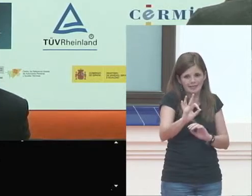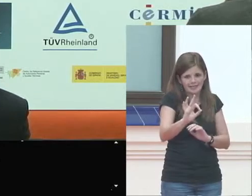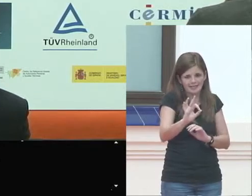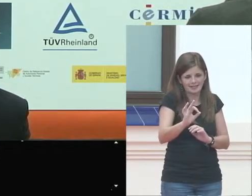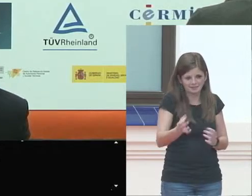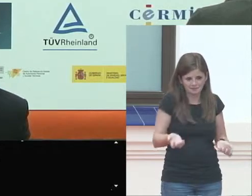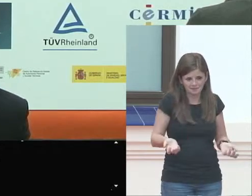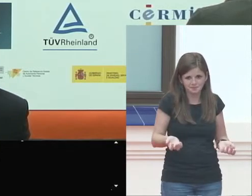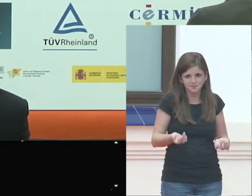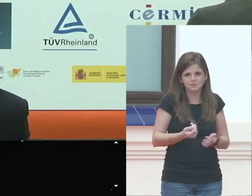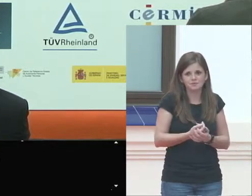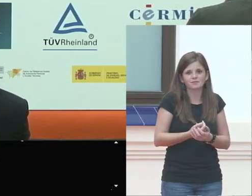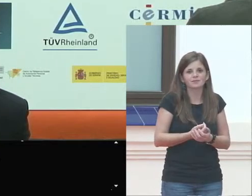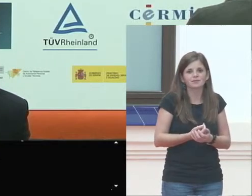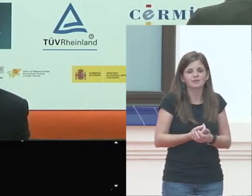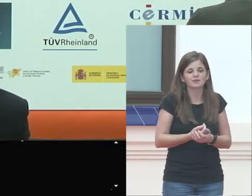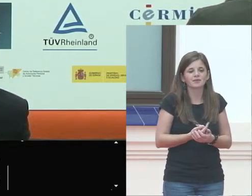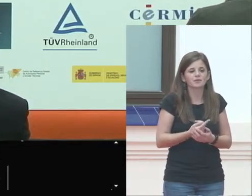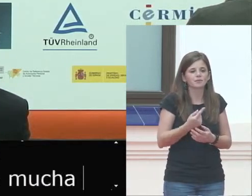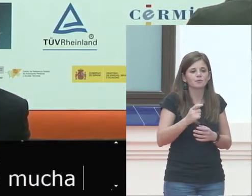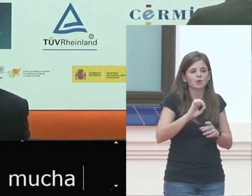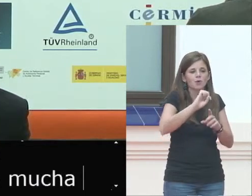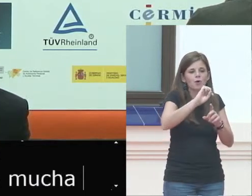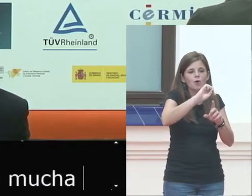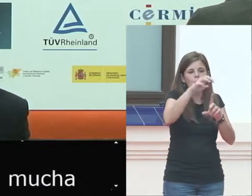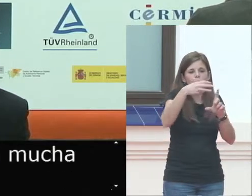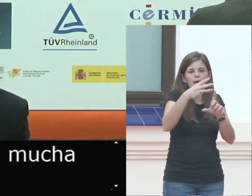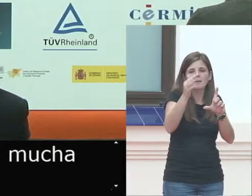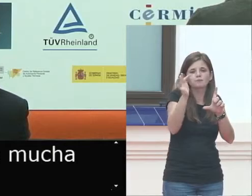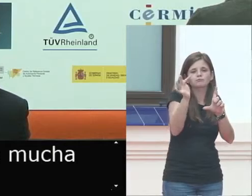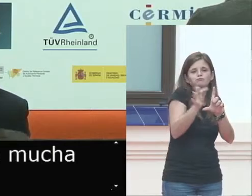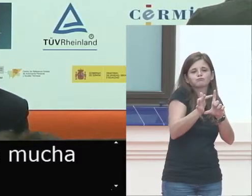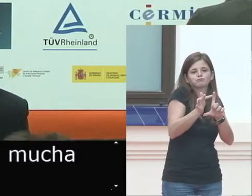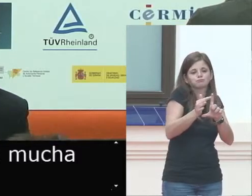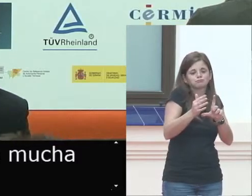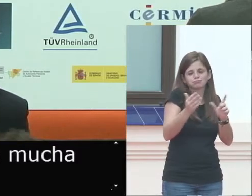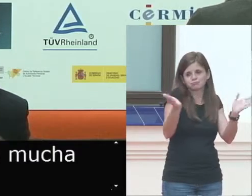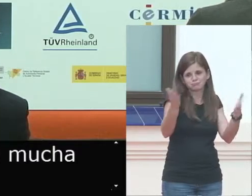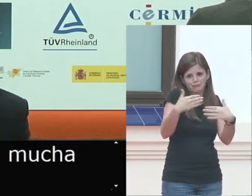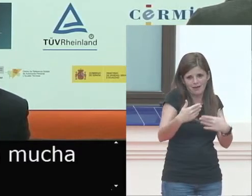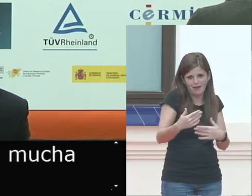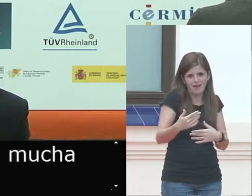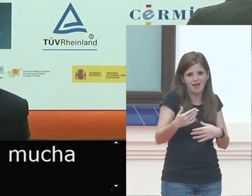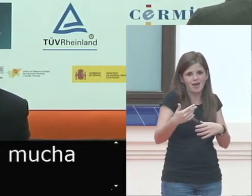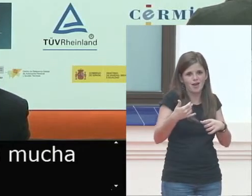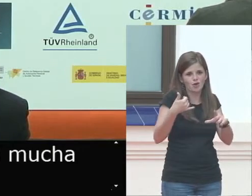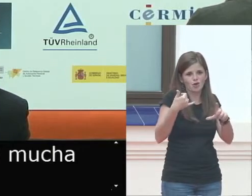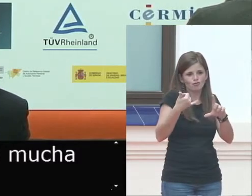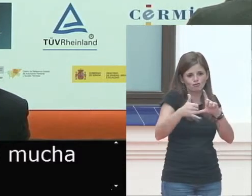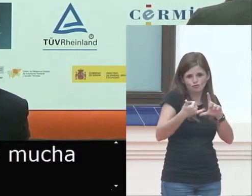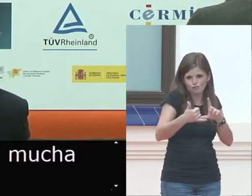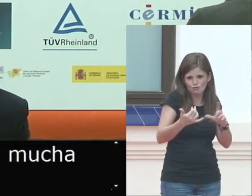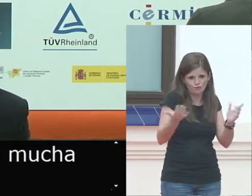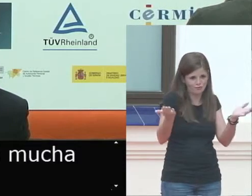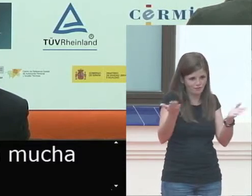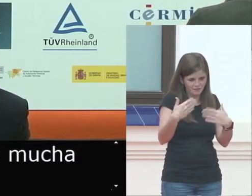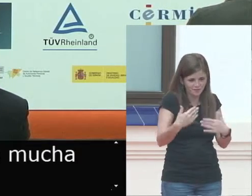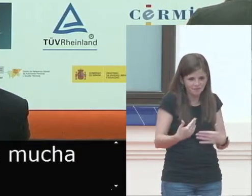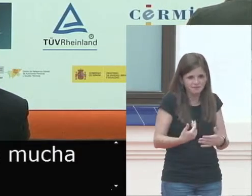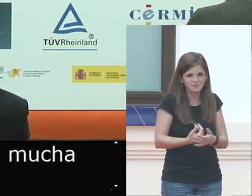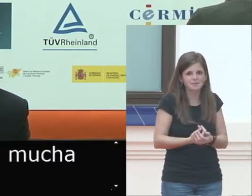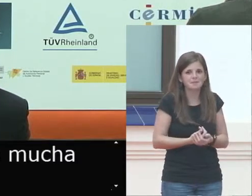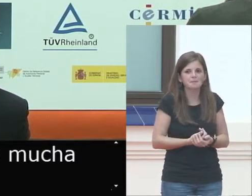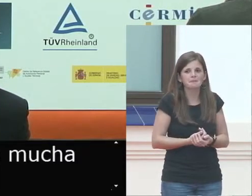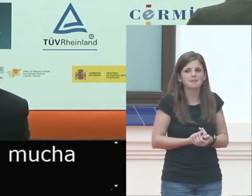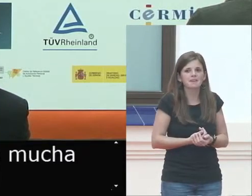no había mucha película en la web en los 90, no había Netflix, no había YouTube. Real Media fue